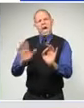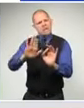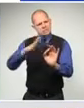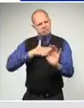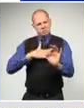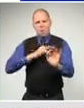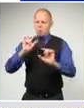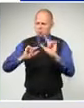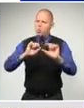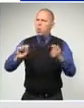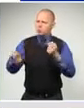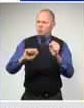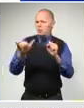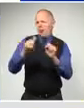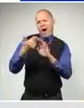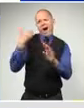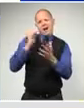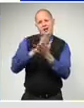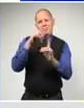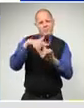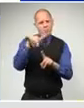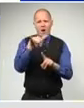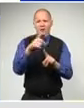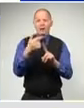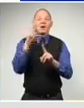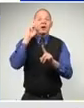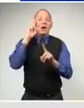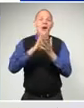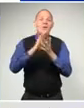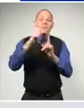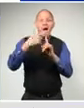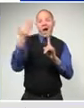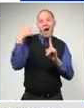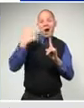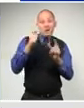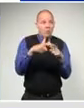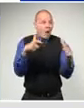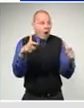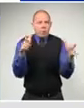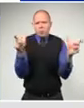controlar, como lo ha hecho Matanzas y otros territorios en varias ocasiones.